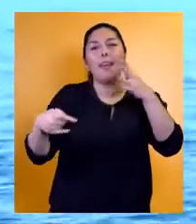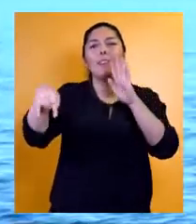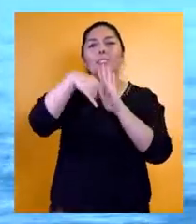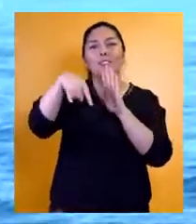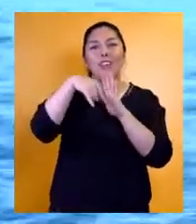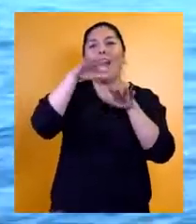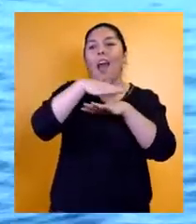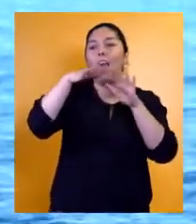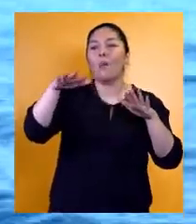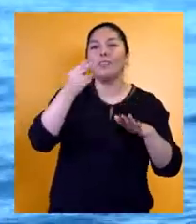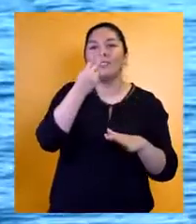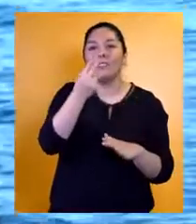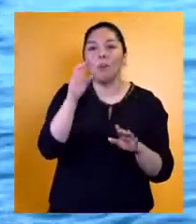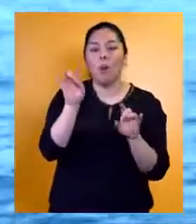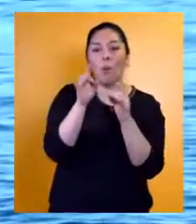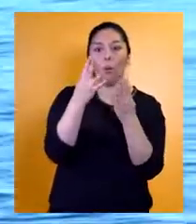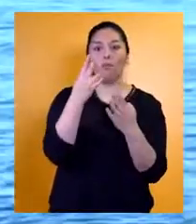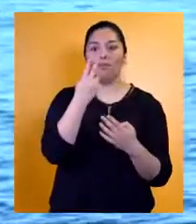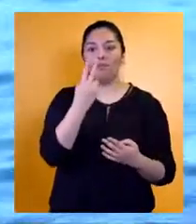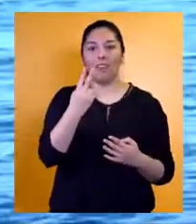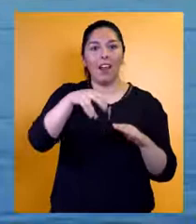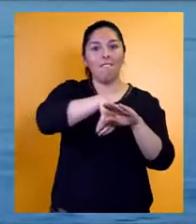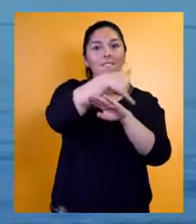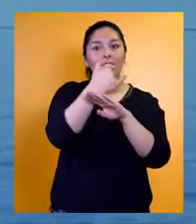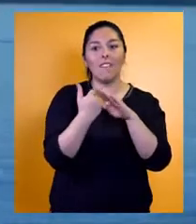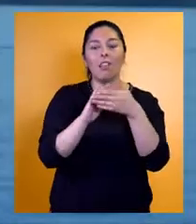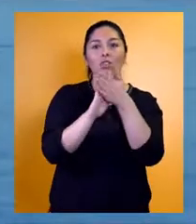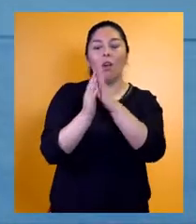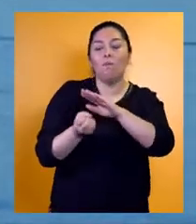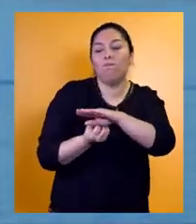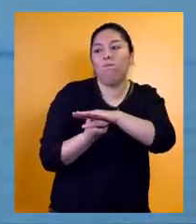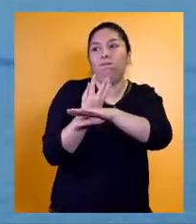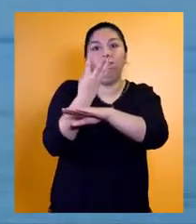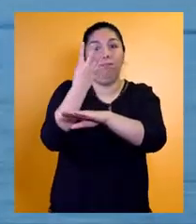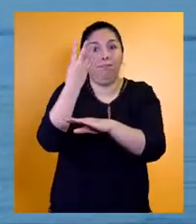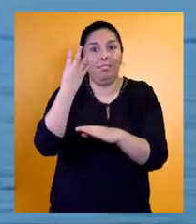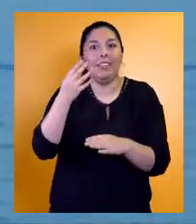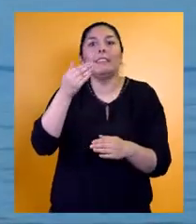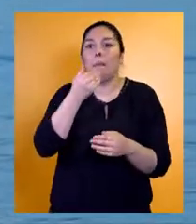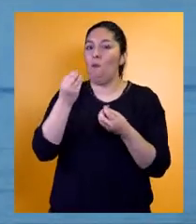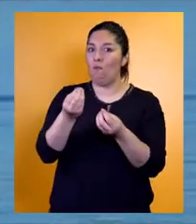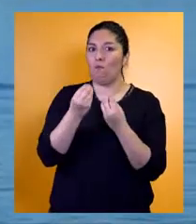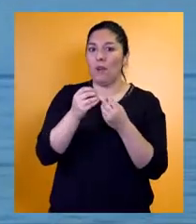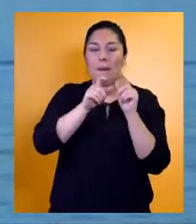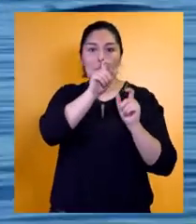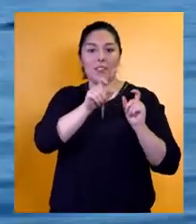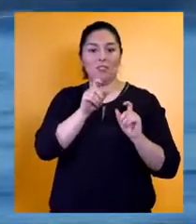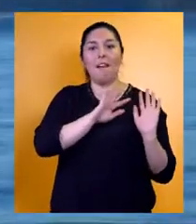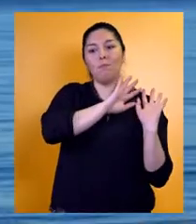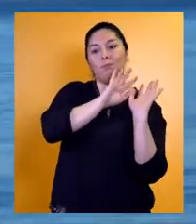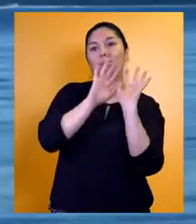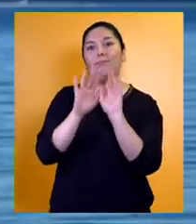brindan ballenas en las aguas chilotas. Llama la atención la presencia de las ballenas y eso permite desarrollar el